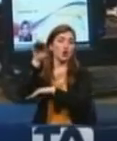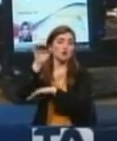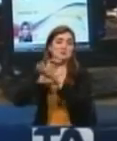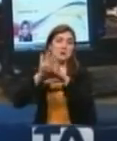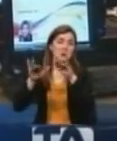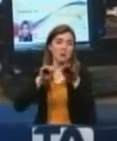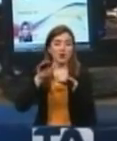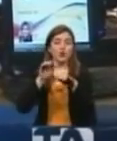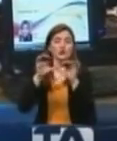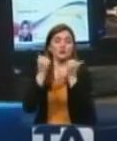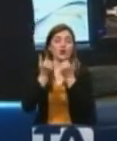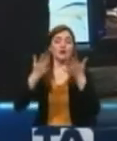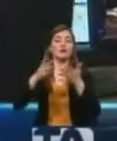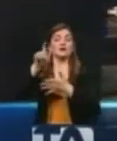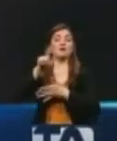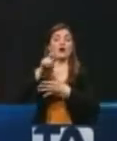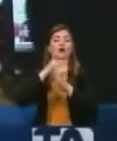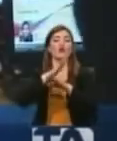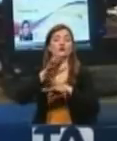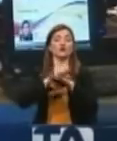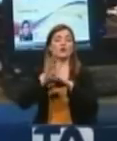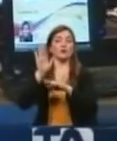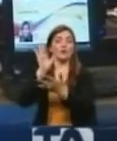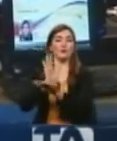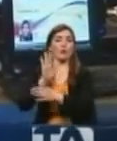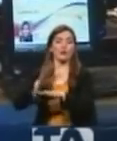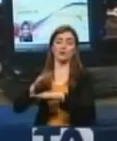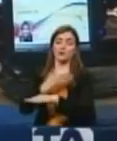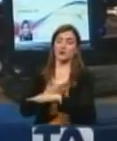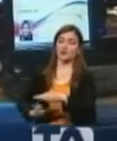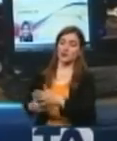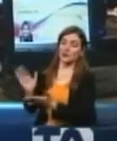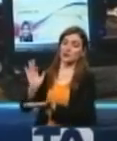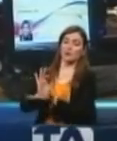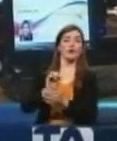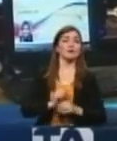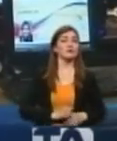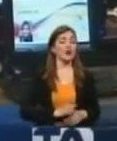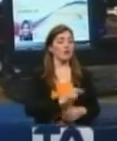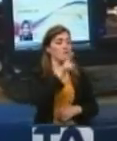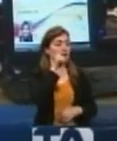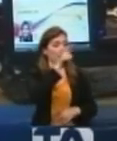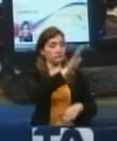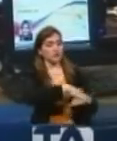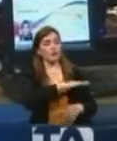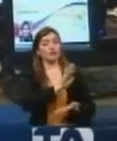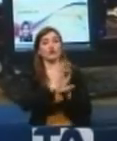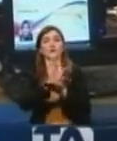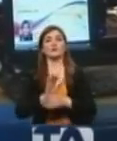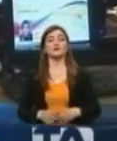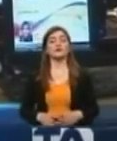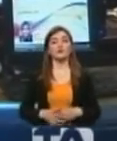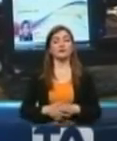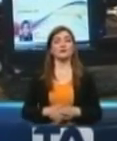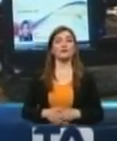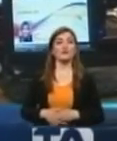asambleístas debían hablar sobre la comparecencia del presidente de la Asamblea, José Serrano, y también del fiscal general Carlos Vaca